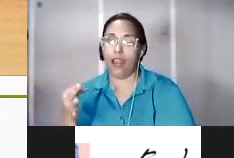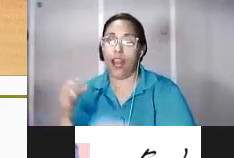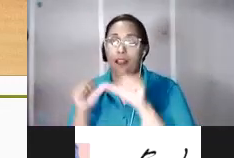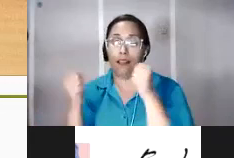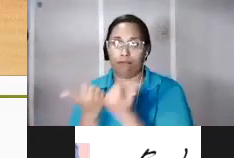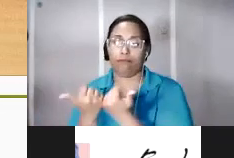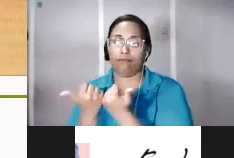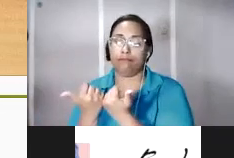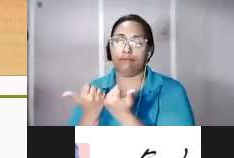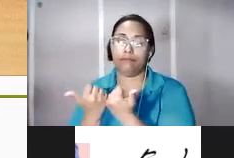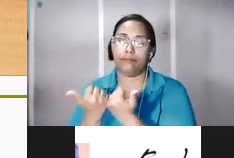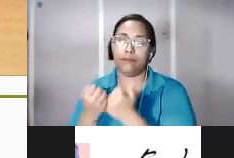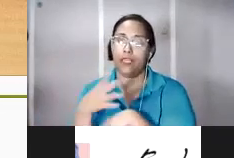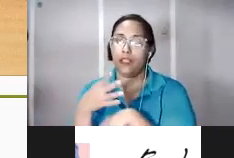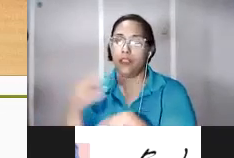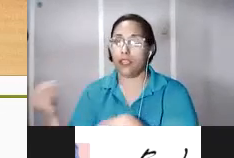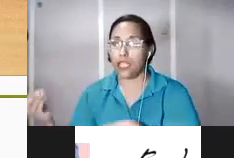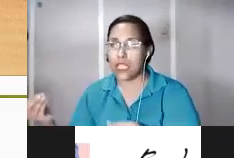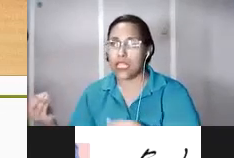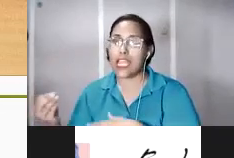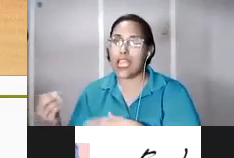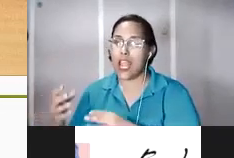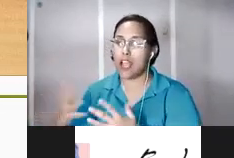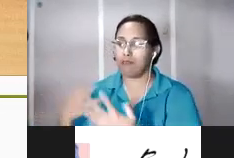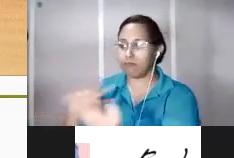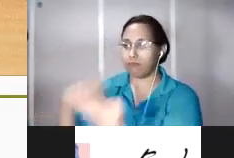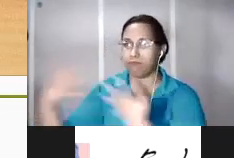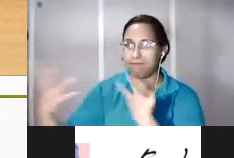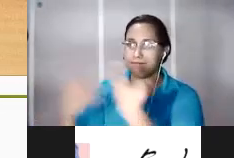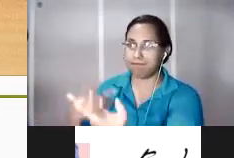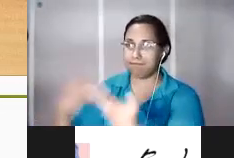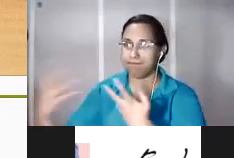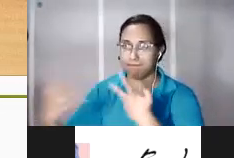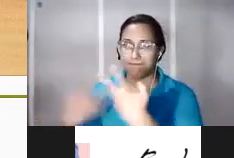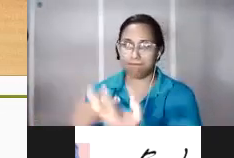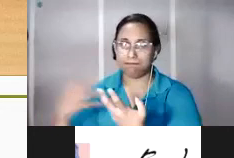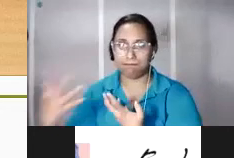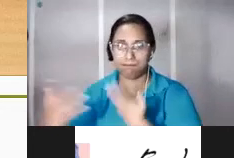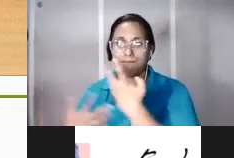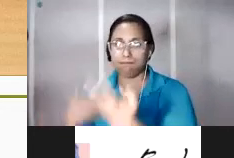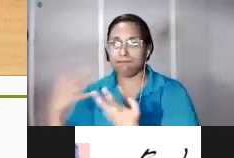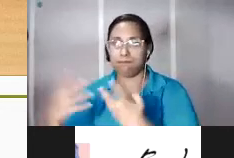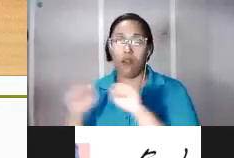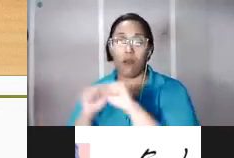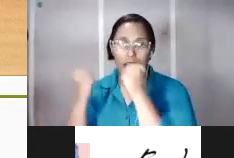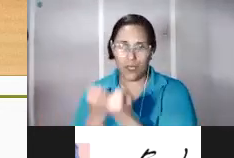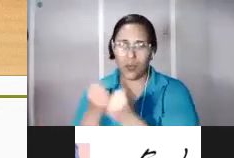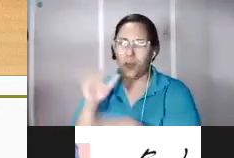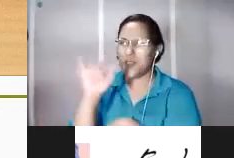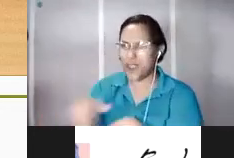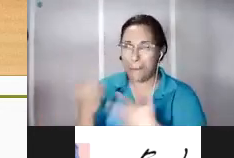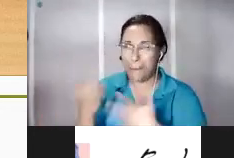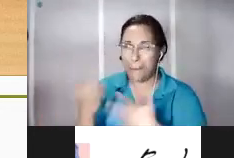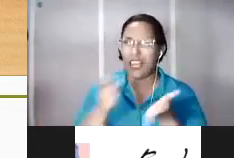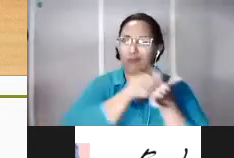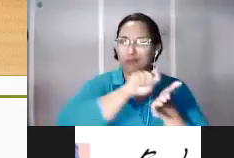agencia e interactuaban con la sociedad. Eso también está en otro ensayo